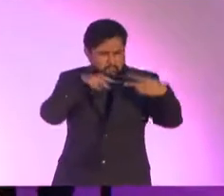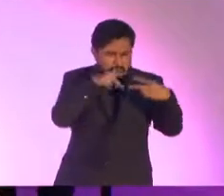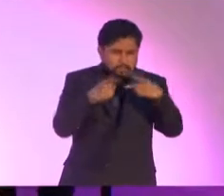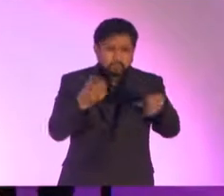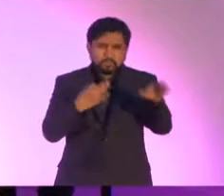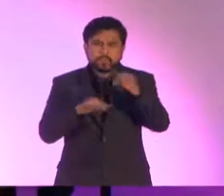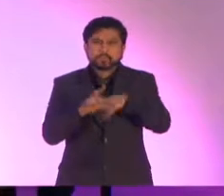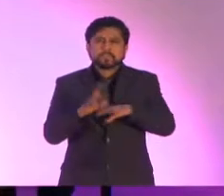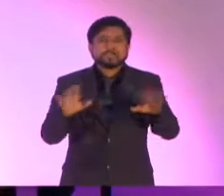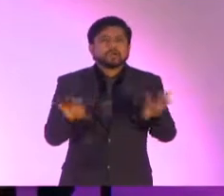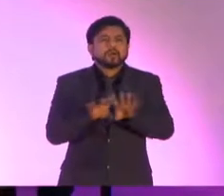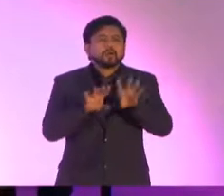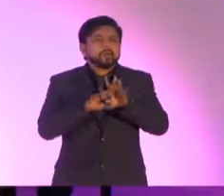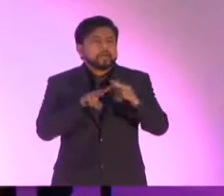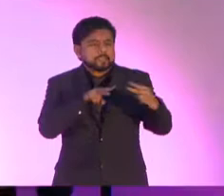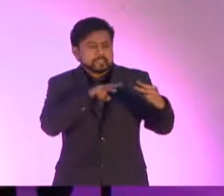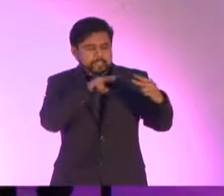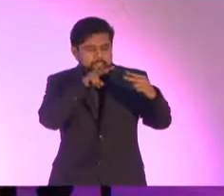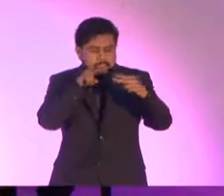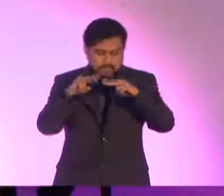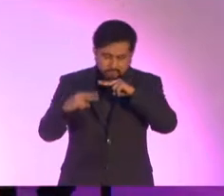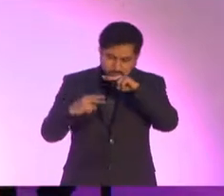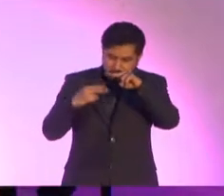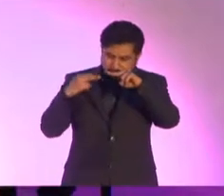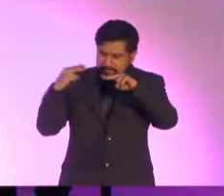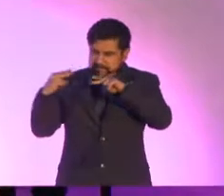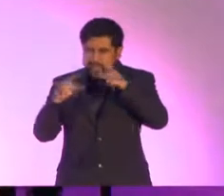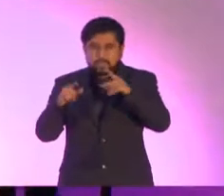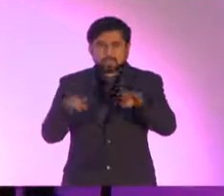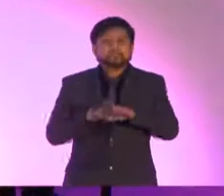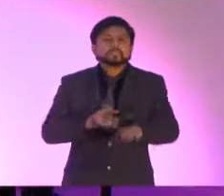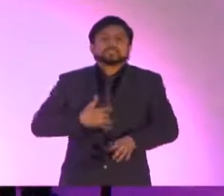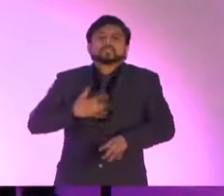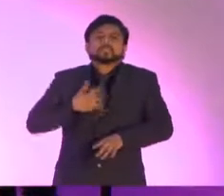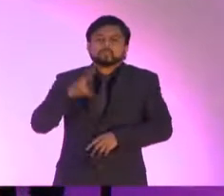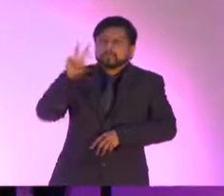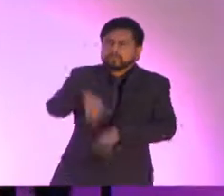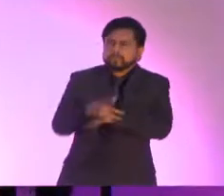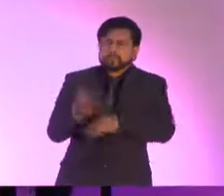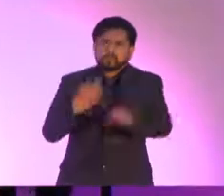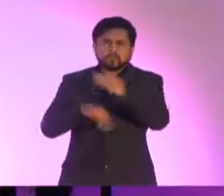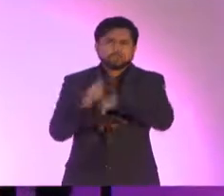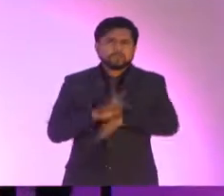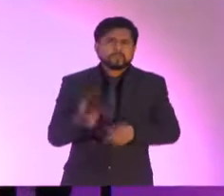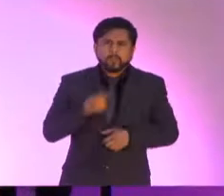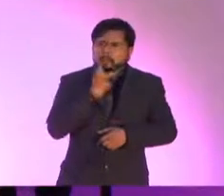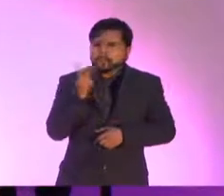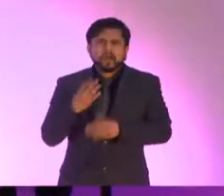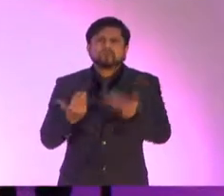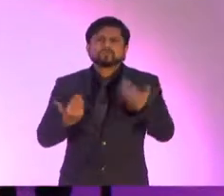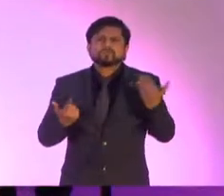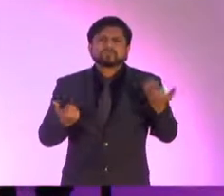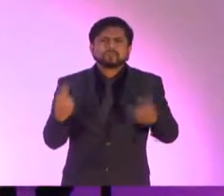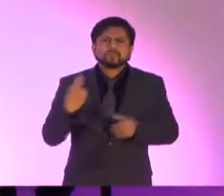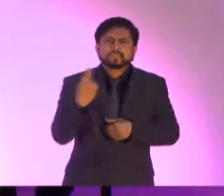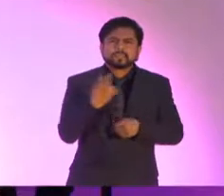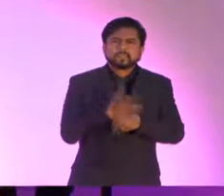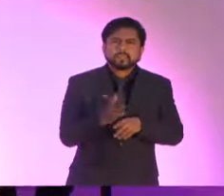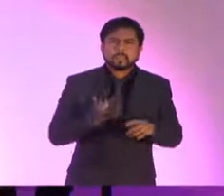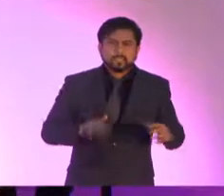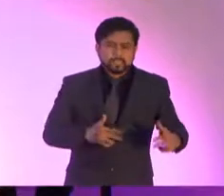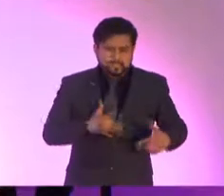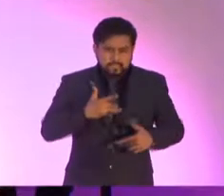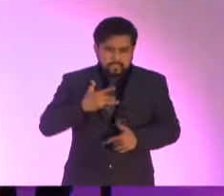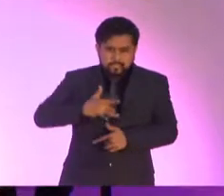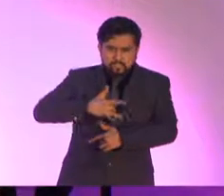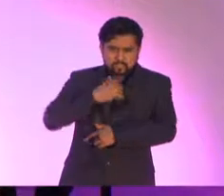y presuntuosos, magistrales. Nos sentíamos reales y no hacían falta palabras para provocar.